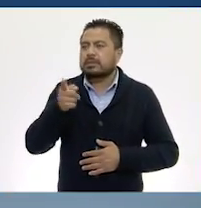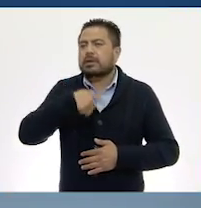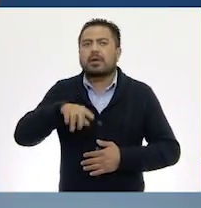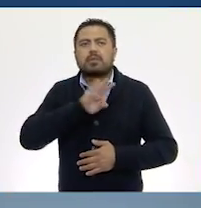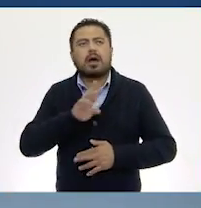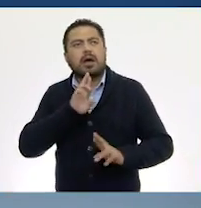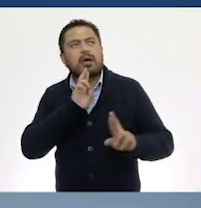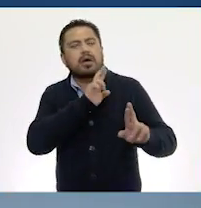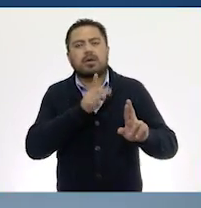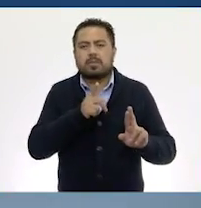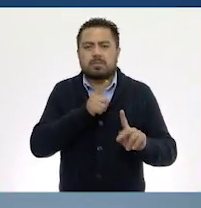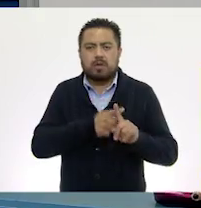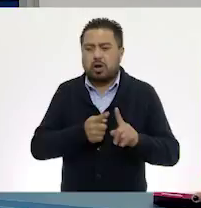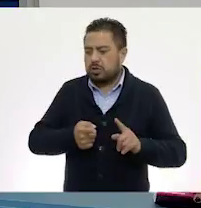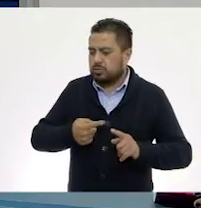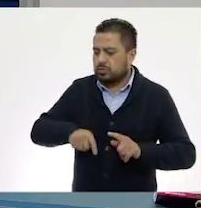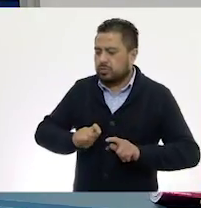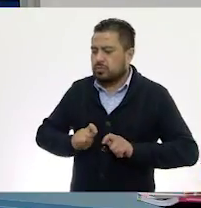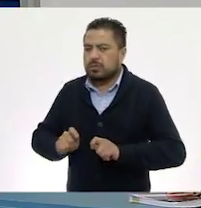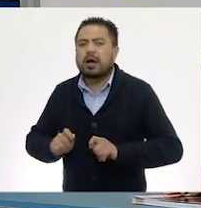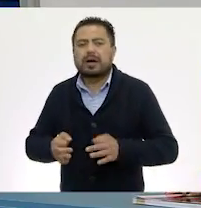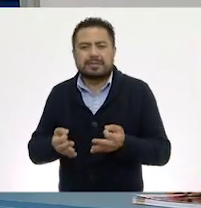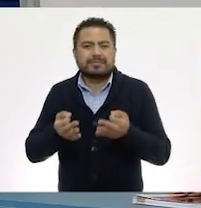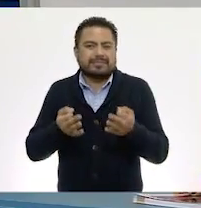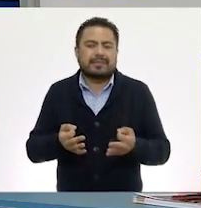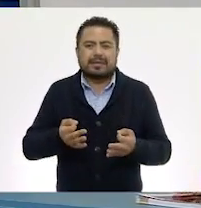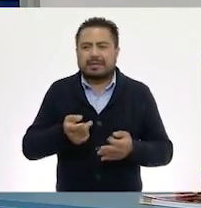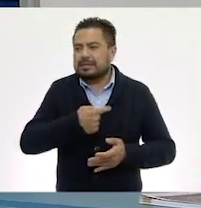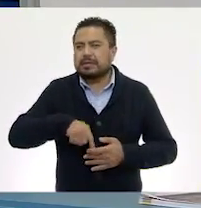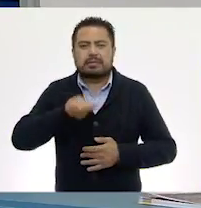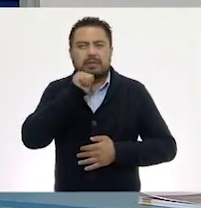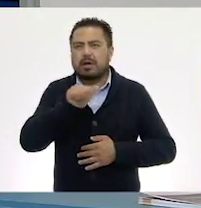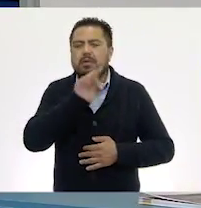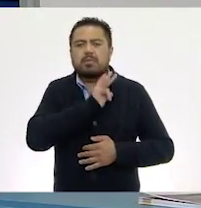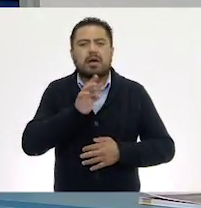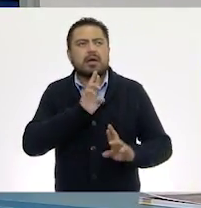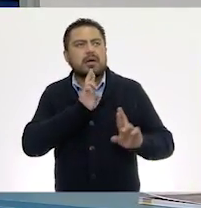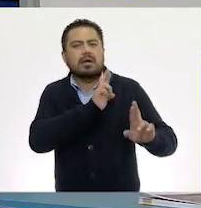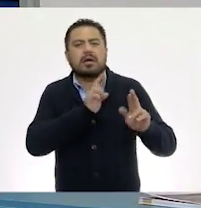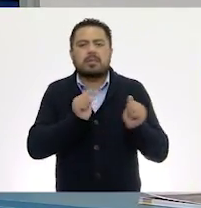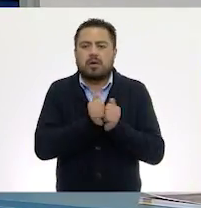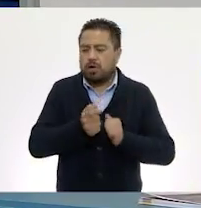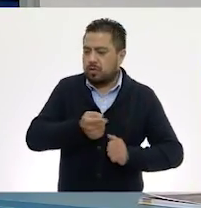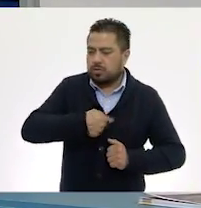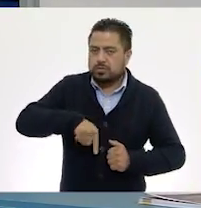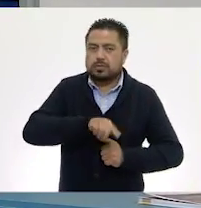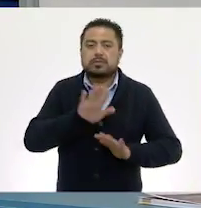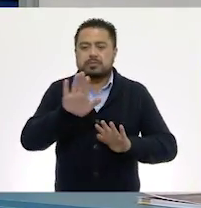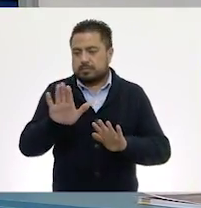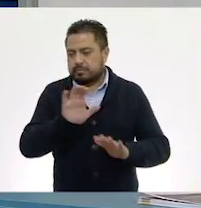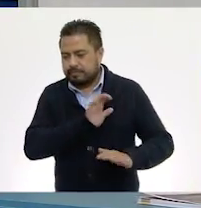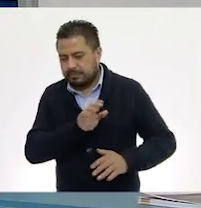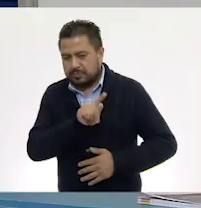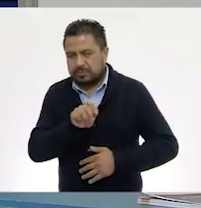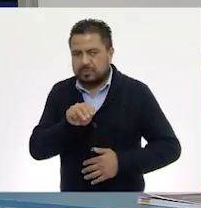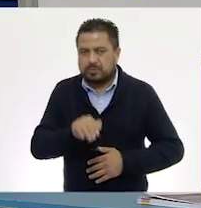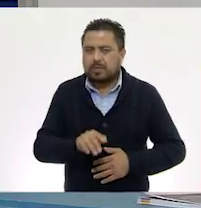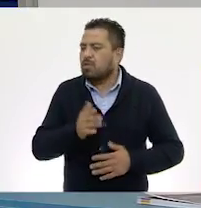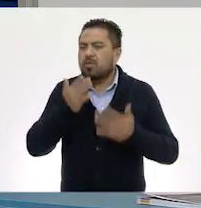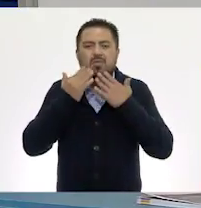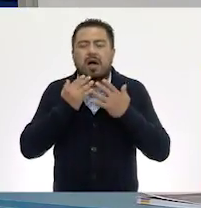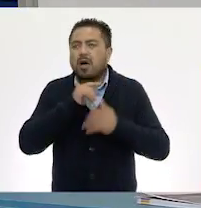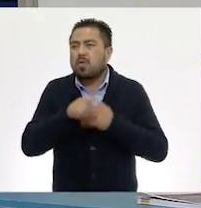responder por nosotros. Lo cierto es que nadie puede responderlas por nosotros. Mira, querido Ton, tampoco hay un